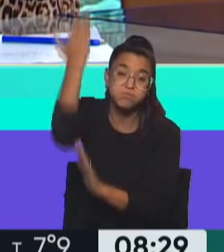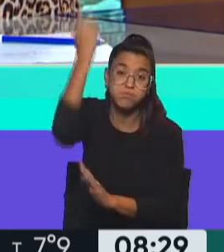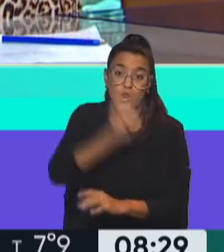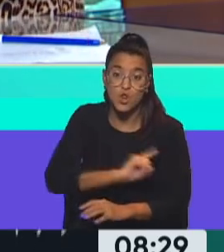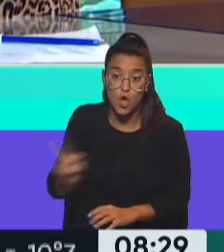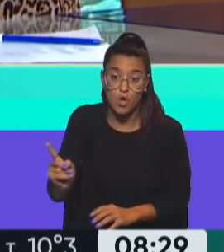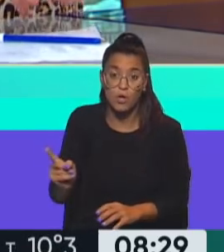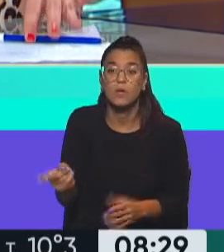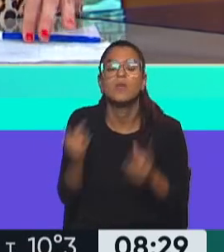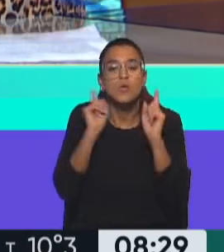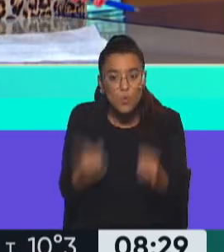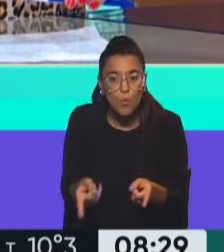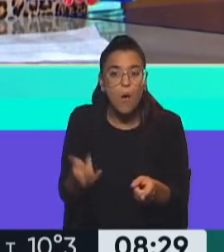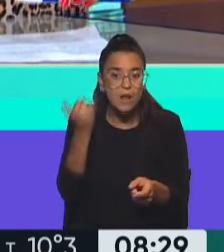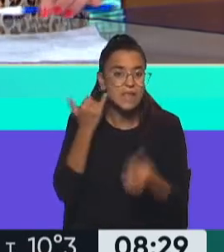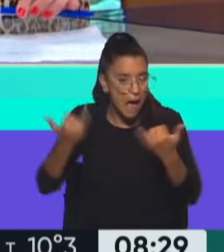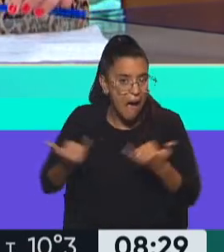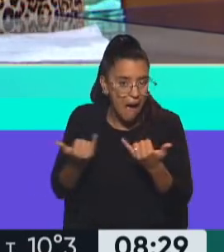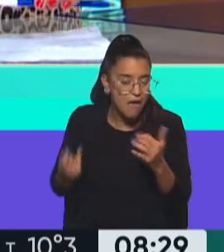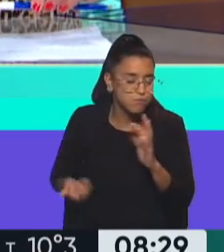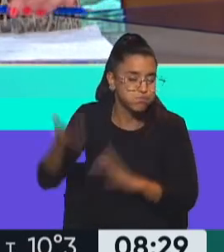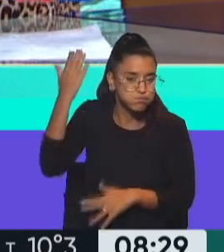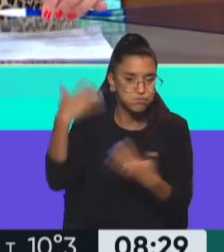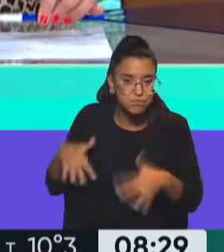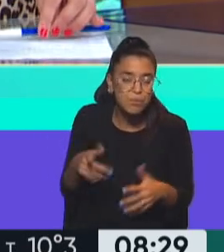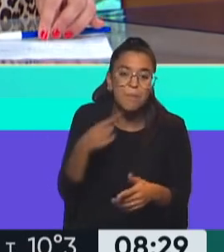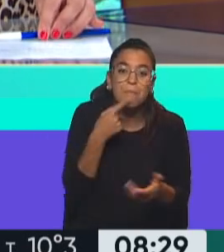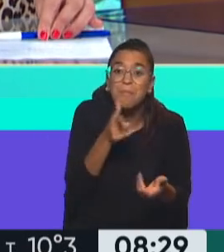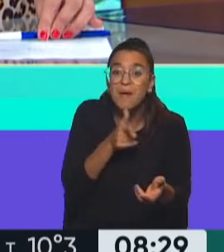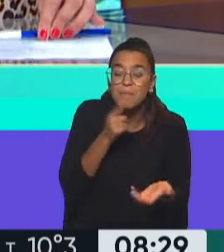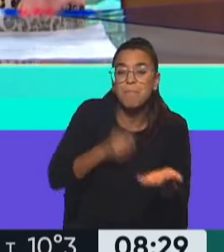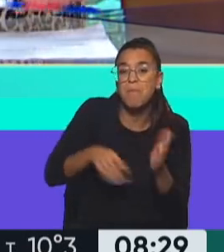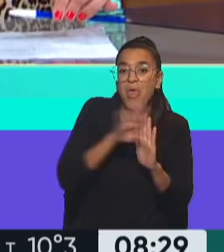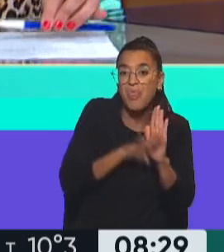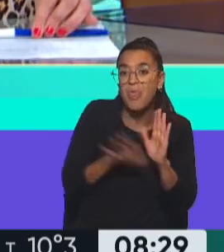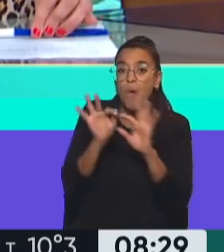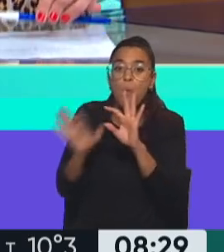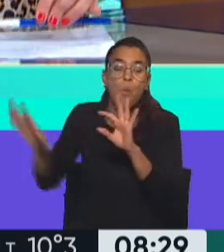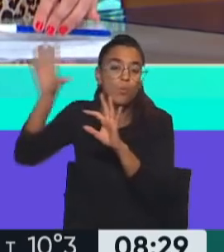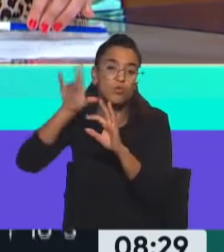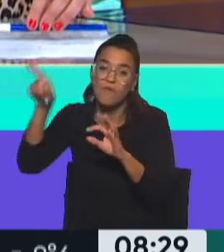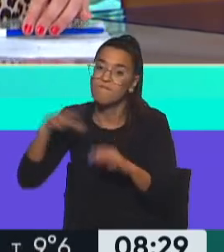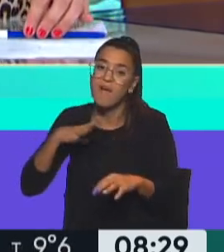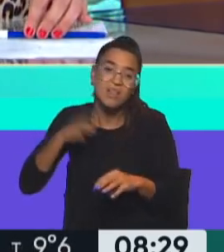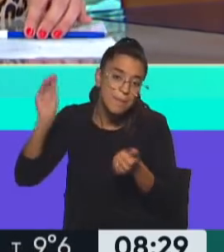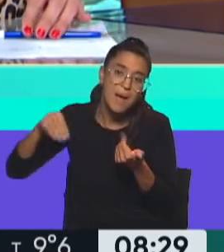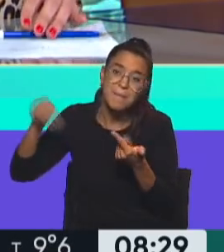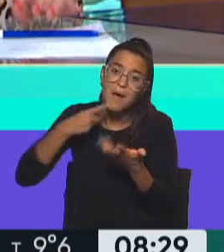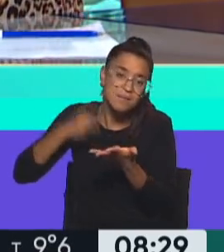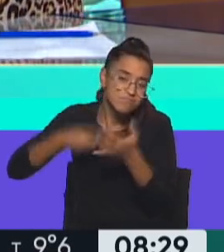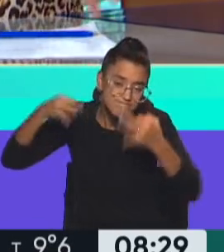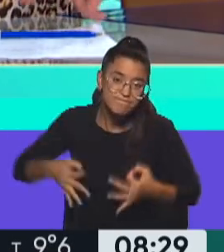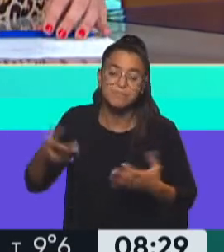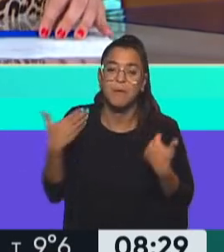nubes. De todas formas, eso está sucediendo y pareciera ser que estas medidas de parte de la Unión Europea no están alcanzando para